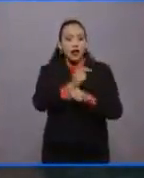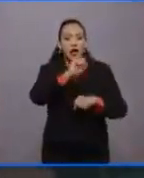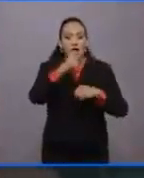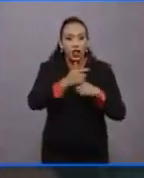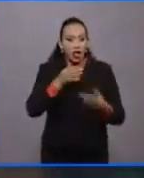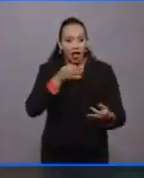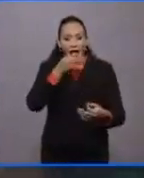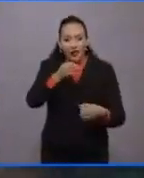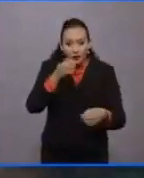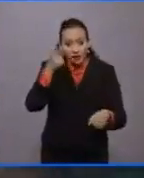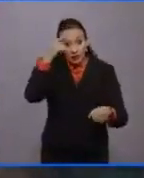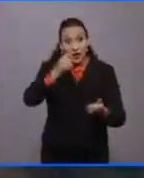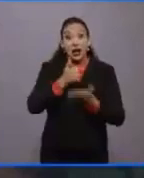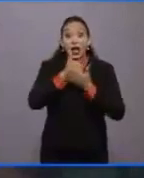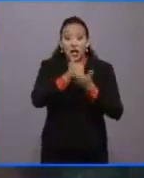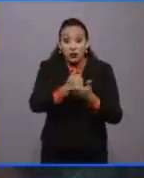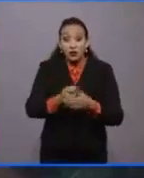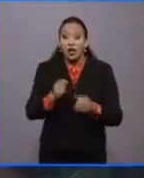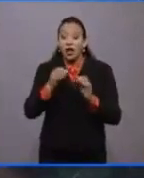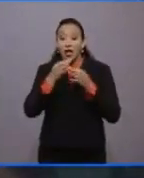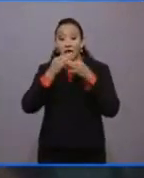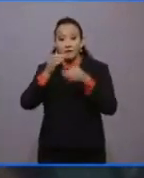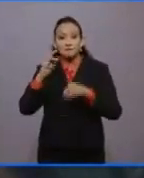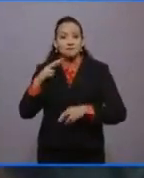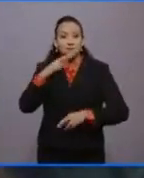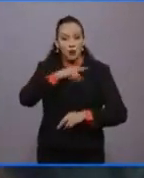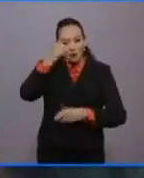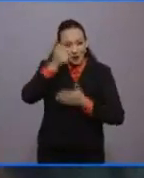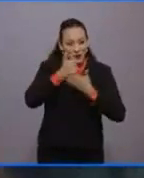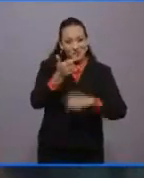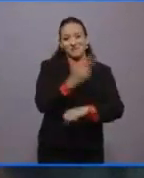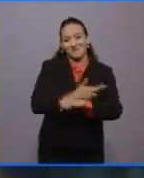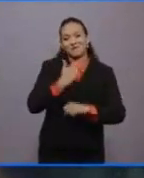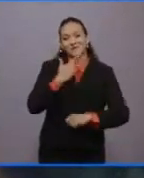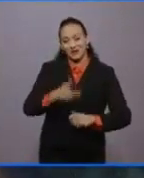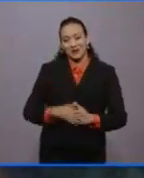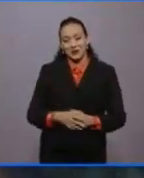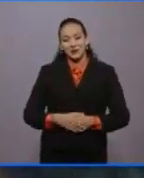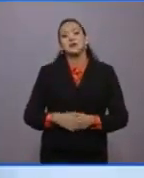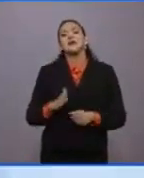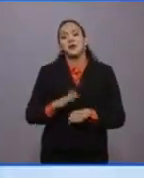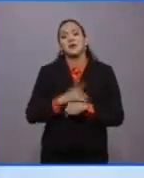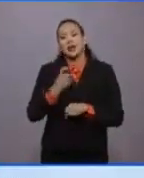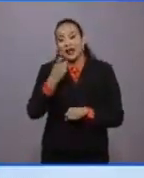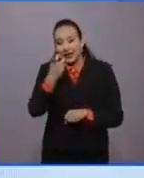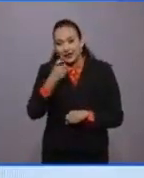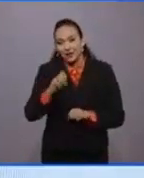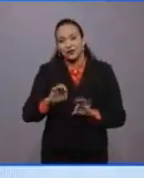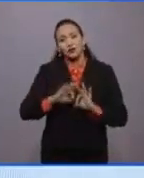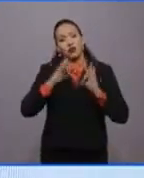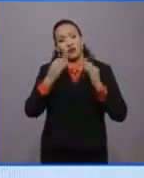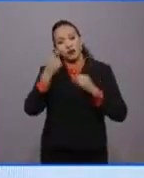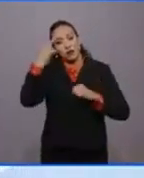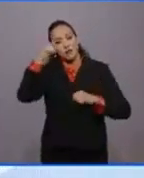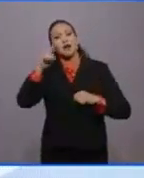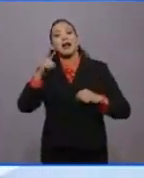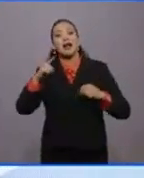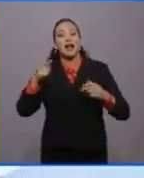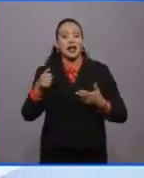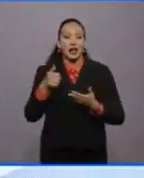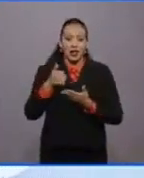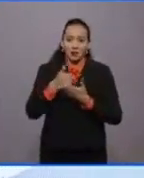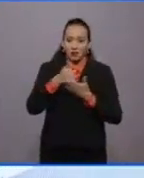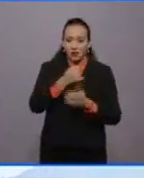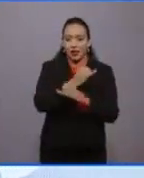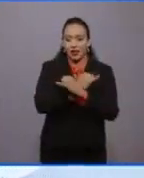ciudadano para documentar, alertar y contribuir a mejorar el proceso, pues ello es una manera de defender la autonomía del